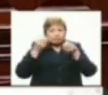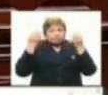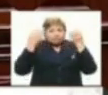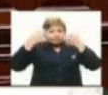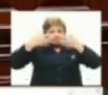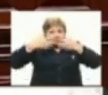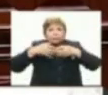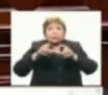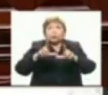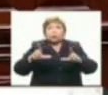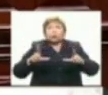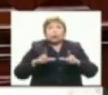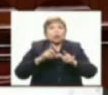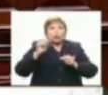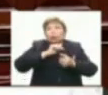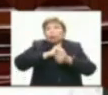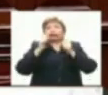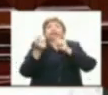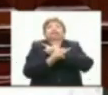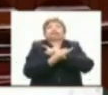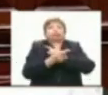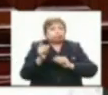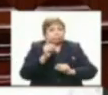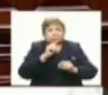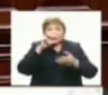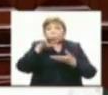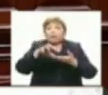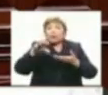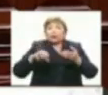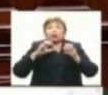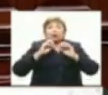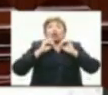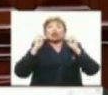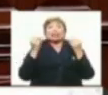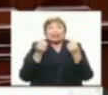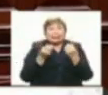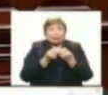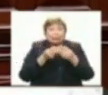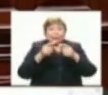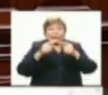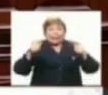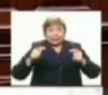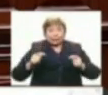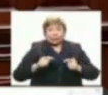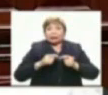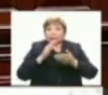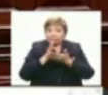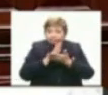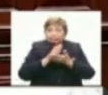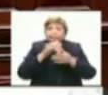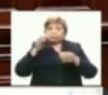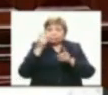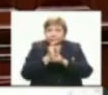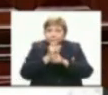cada escenario y no al revés. Los pueblos y las organizaciones territoriales deben participar activamente